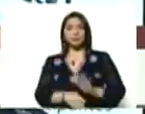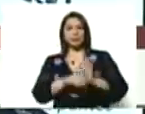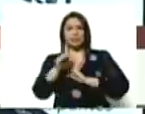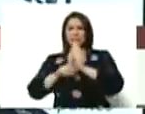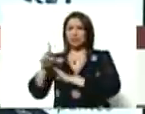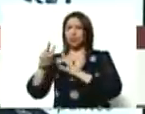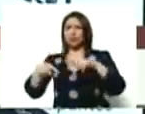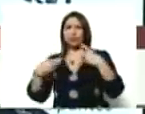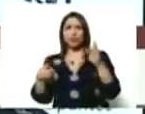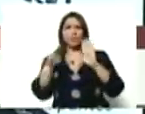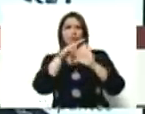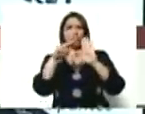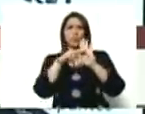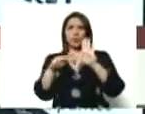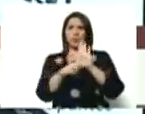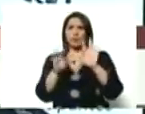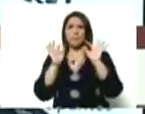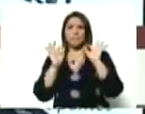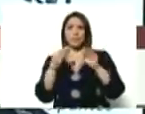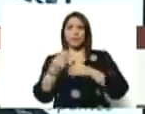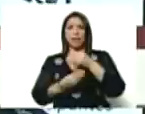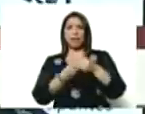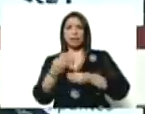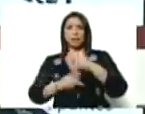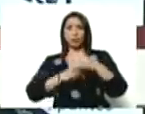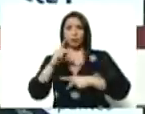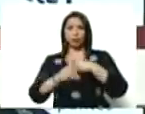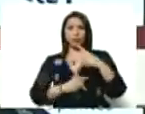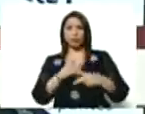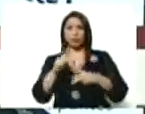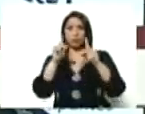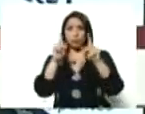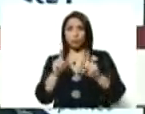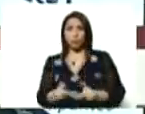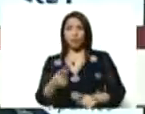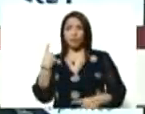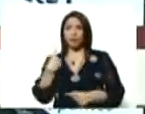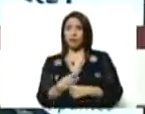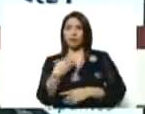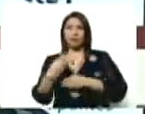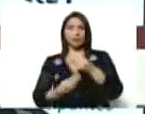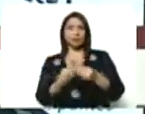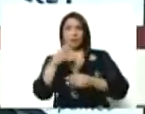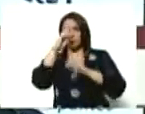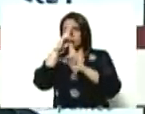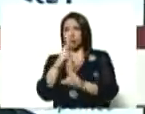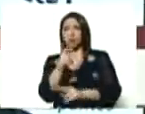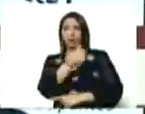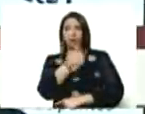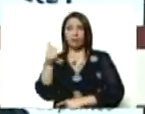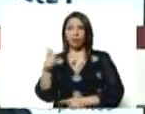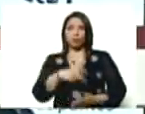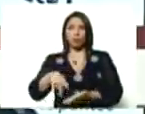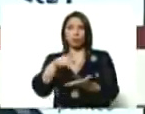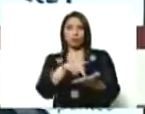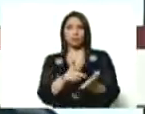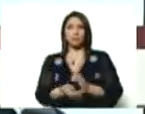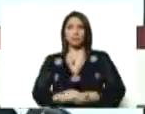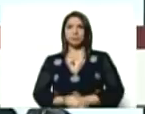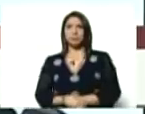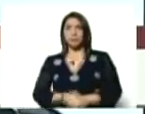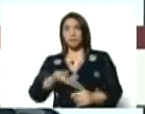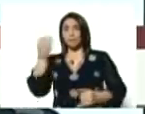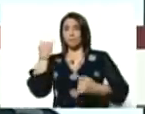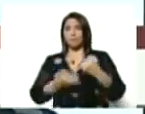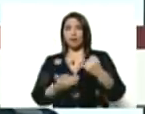una normativa especial que regirá los procesos de auditoría, los cuales deben ser cumplidos por cada uno de los participantes.